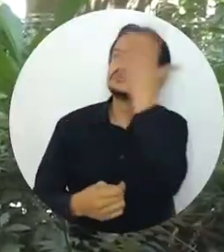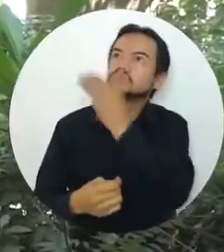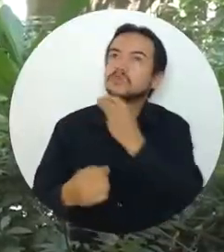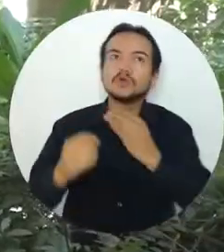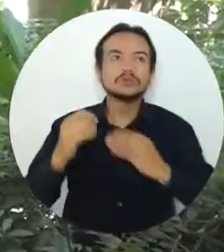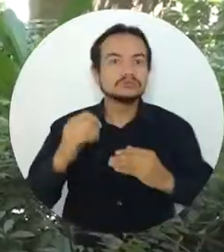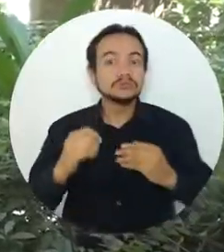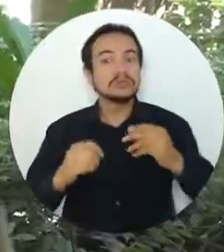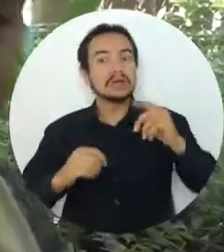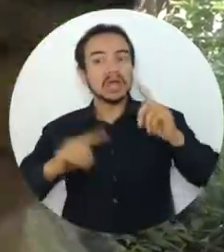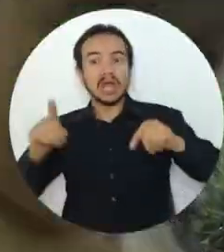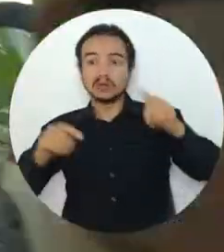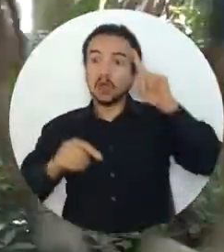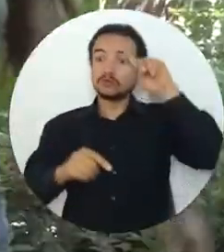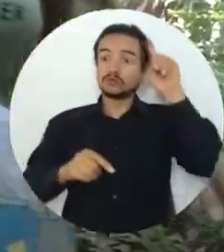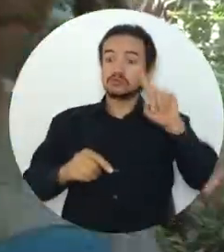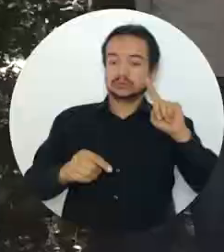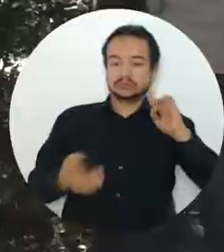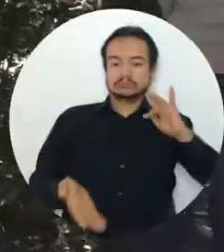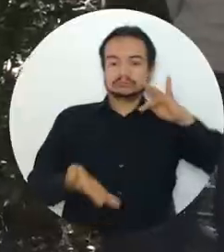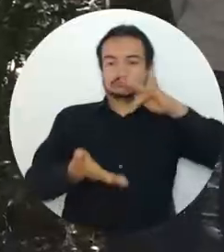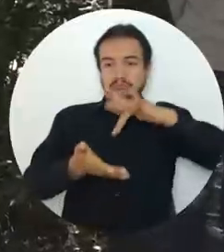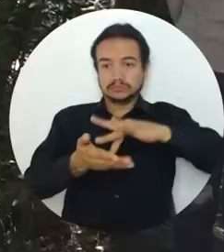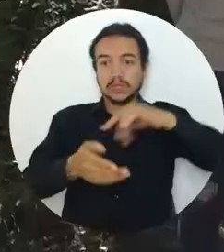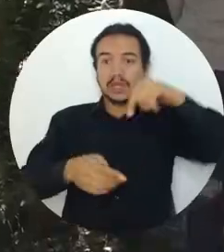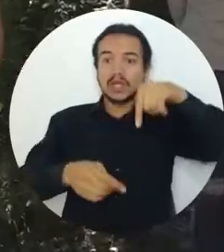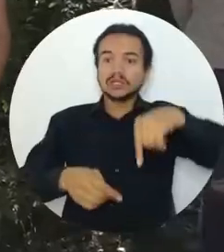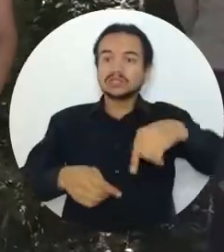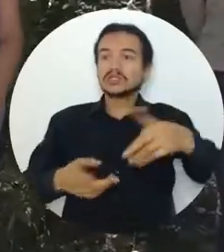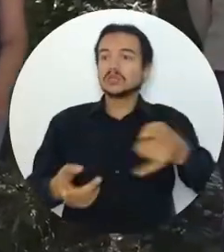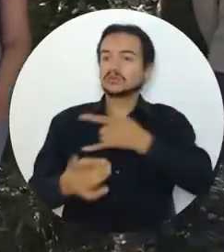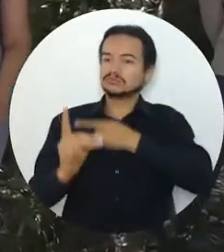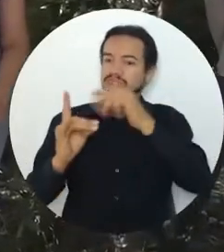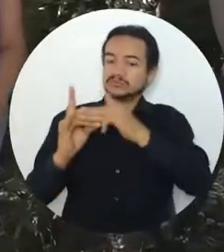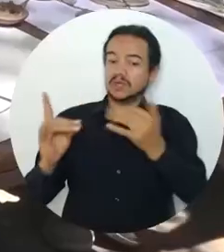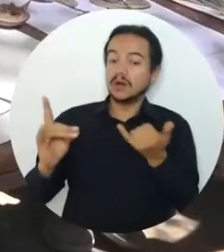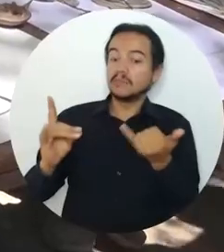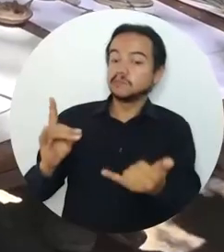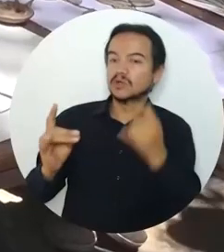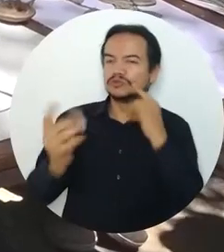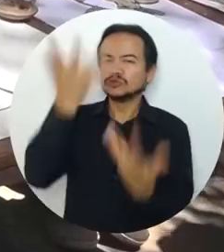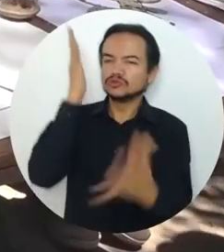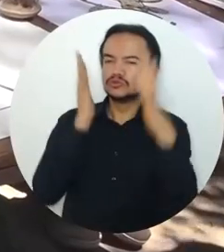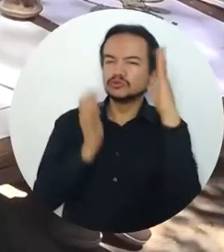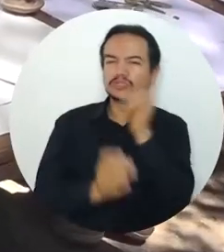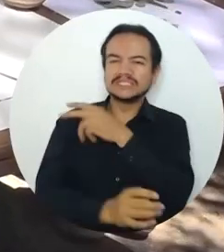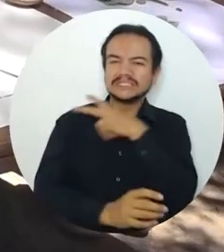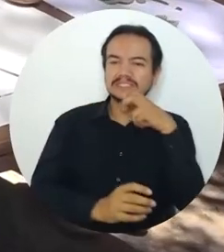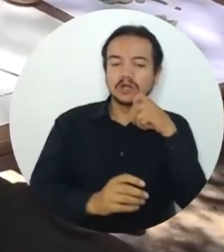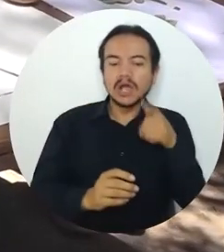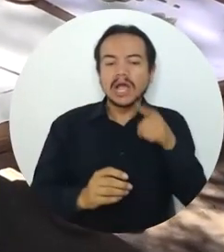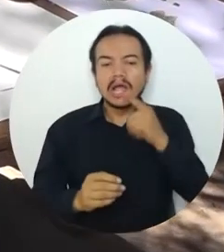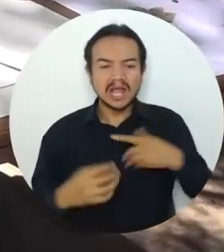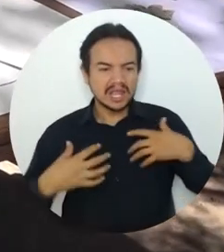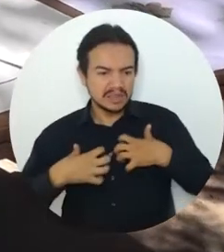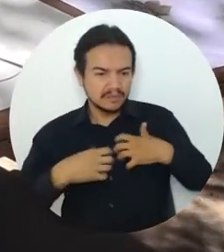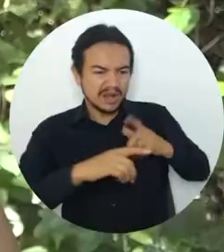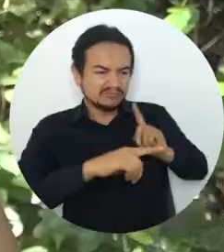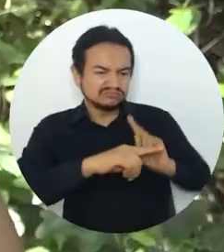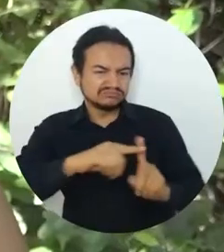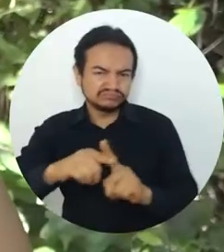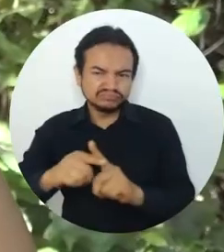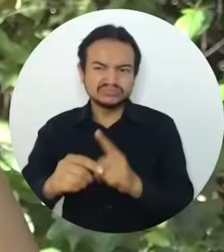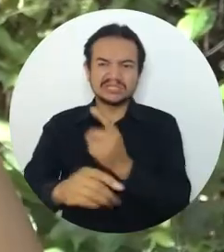son maravillosos, que poco sabemos que los tenemos, como es el bosque seco de la Universidad del Magdalena, donde se encuentran diversas